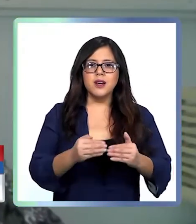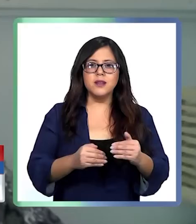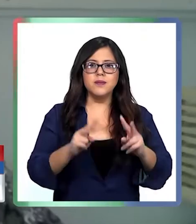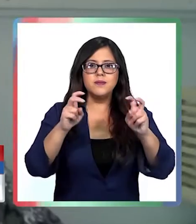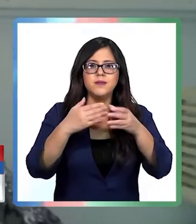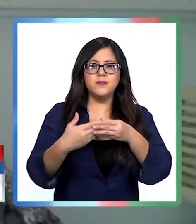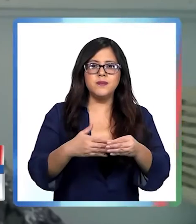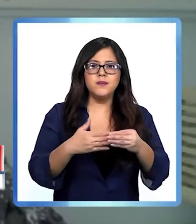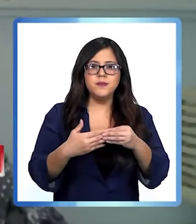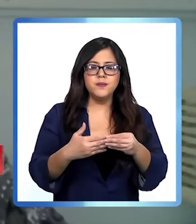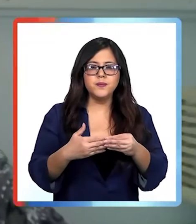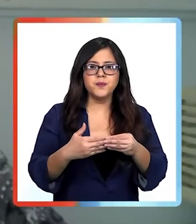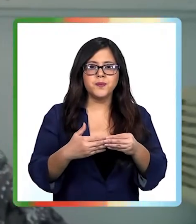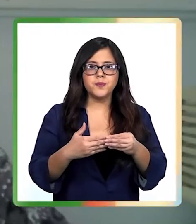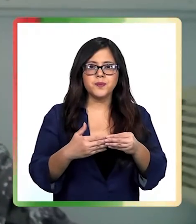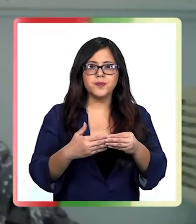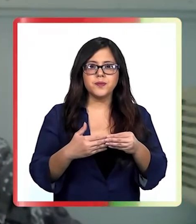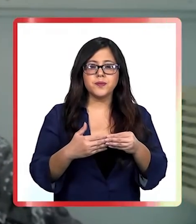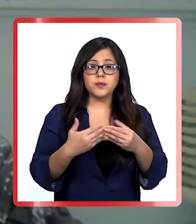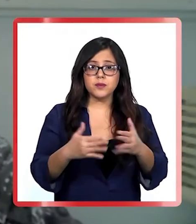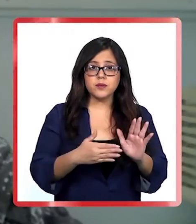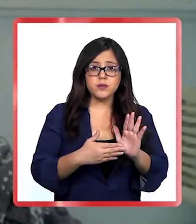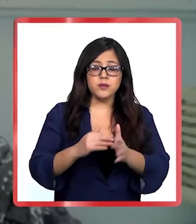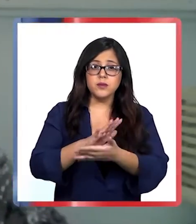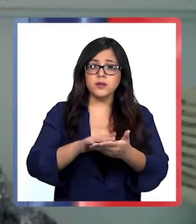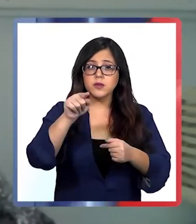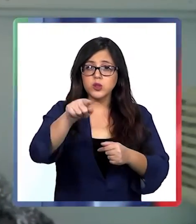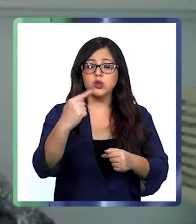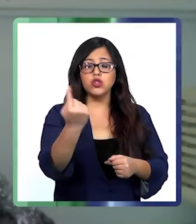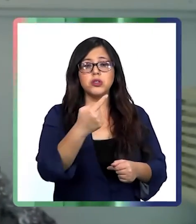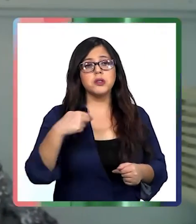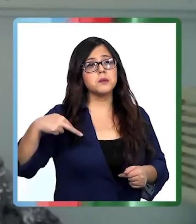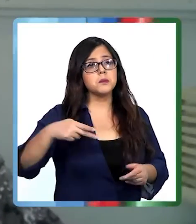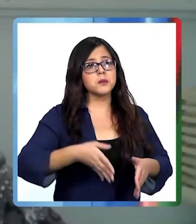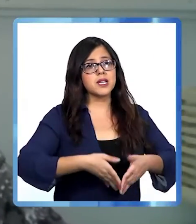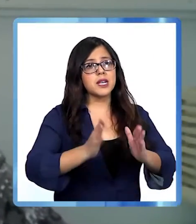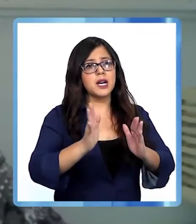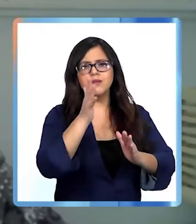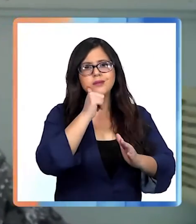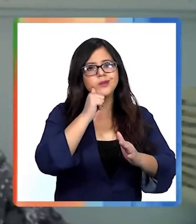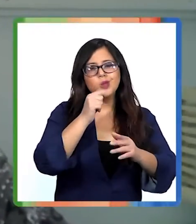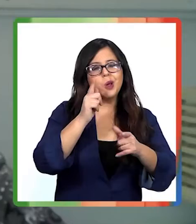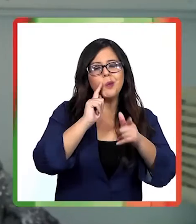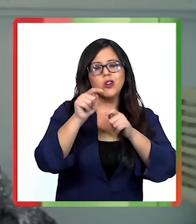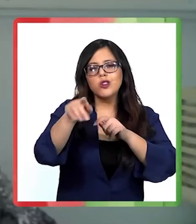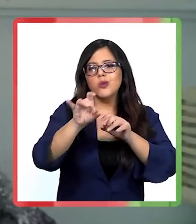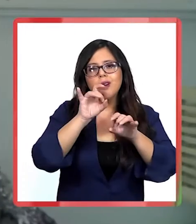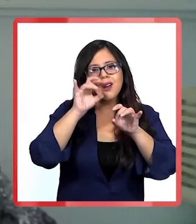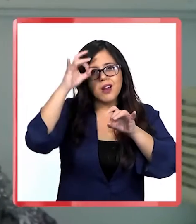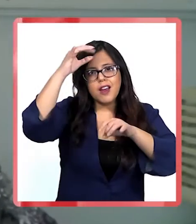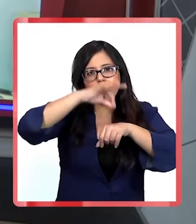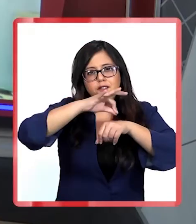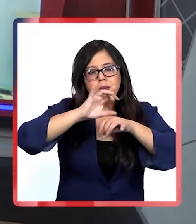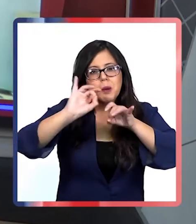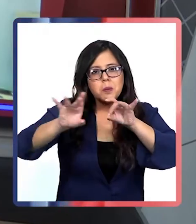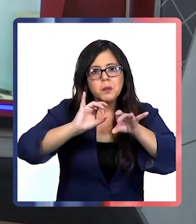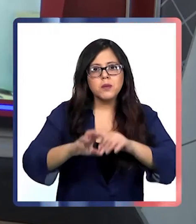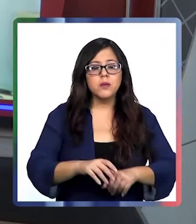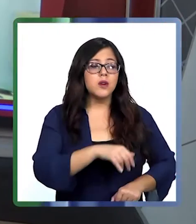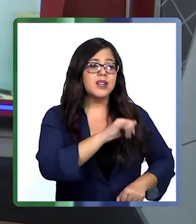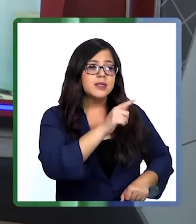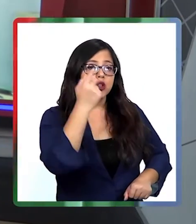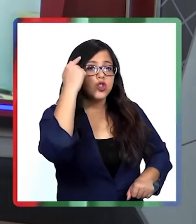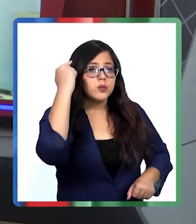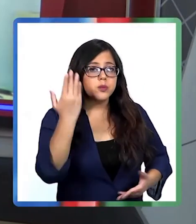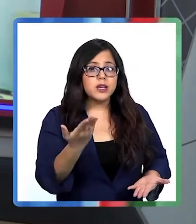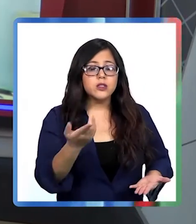en la flexibilización y está demostrado, o sea, si tú vas caminando sola por la calle, no vas a tener riesgo de infectarte. Claro, pero yo